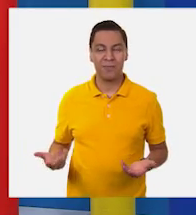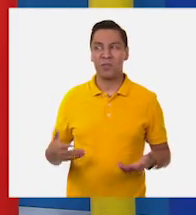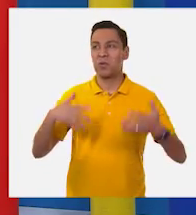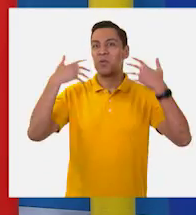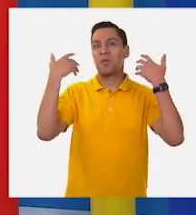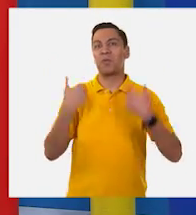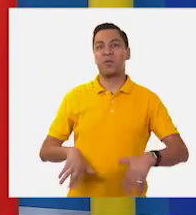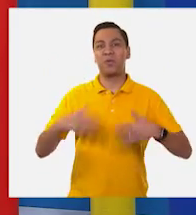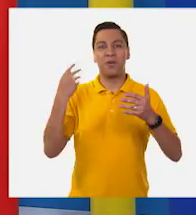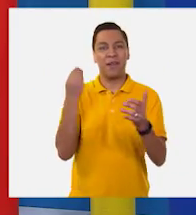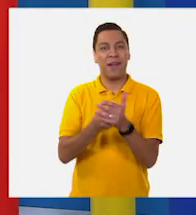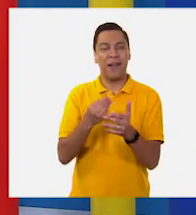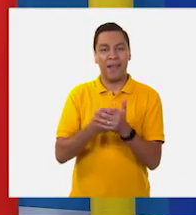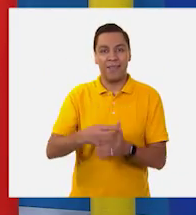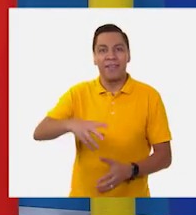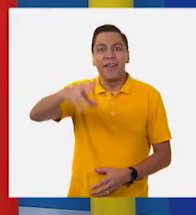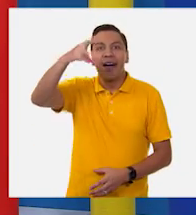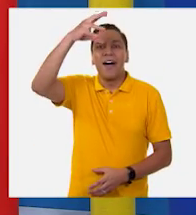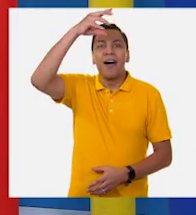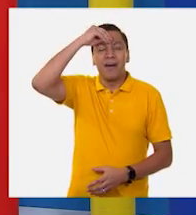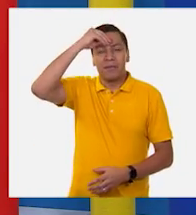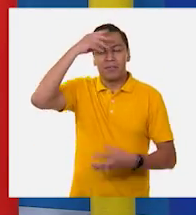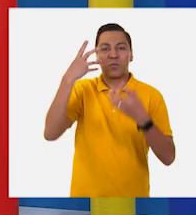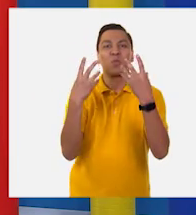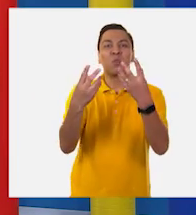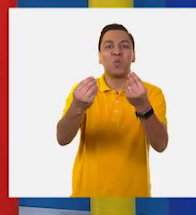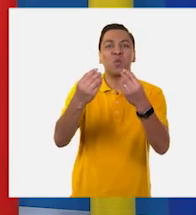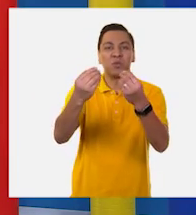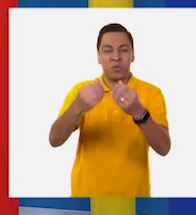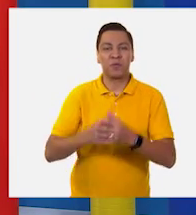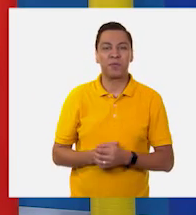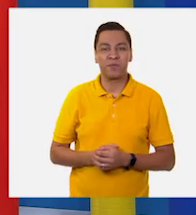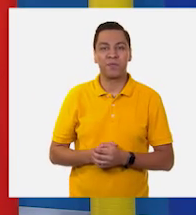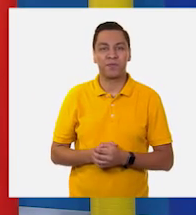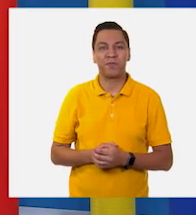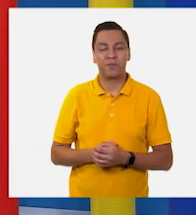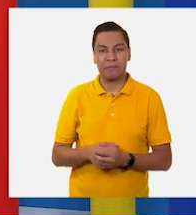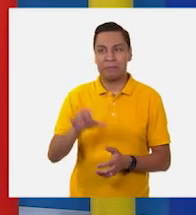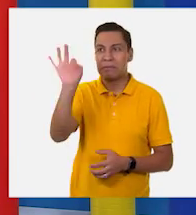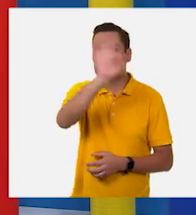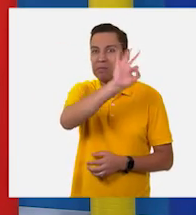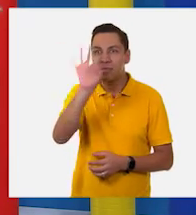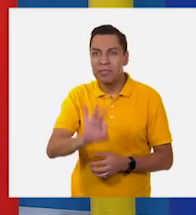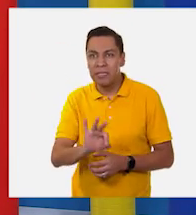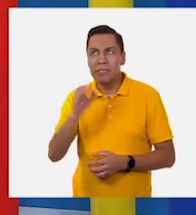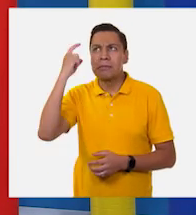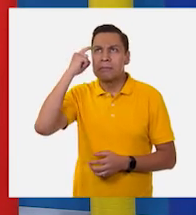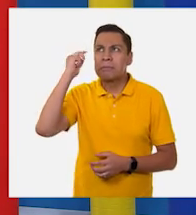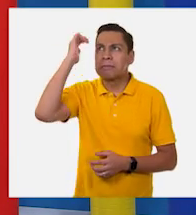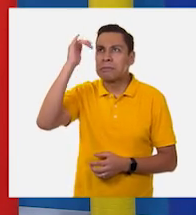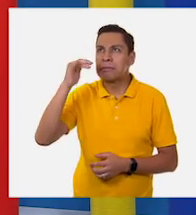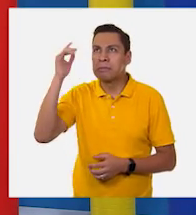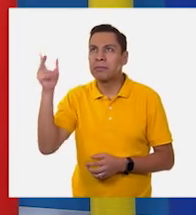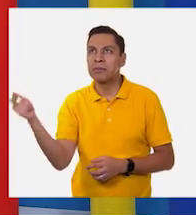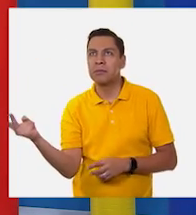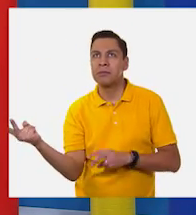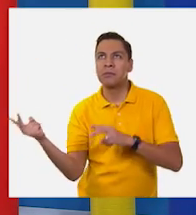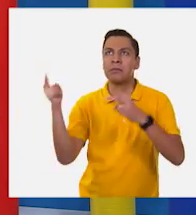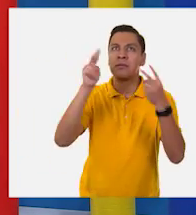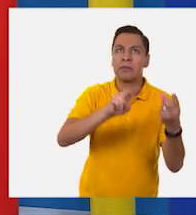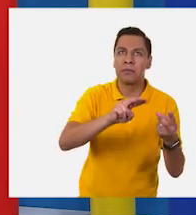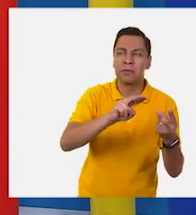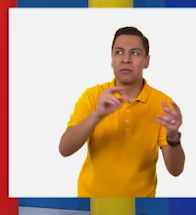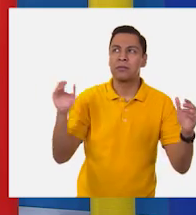aprendí muchísimo! Ay, pues reitero que además de calcular porcentajes, esto me permitirá diferenciar en qué tiendas